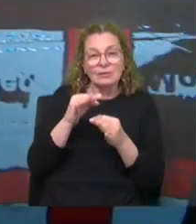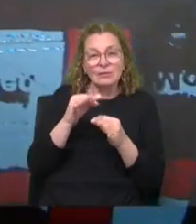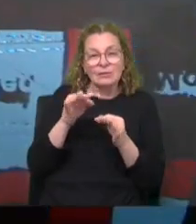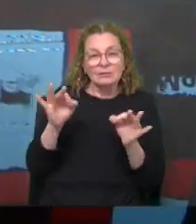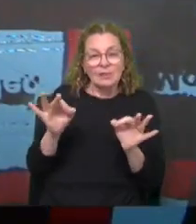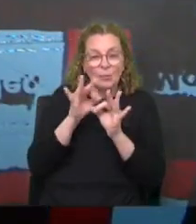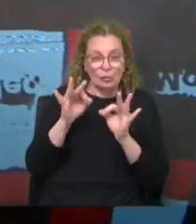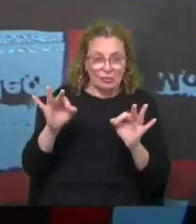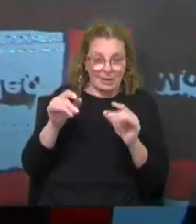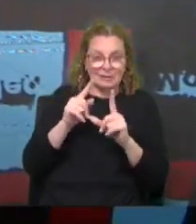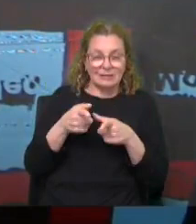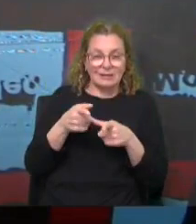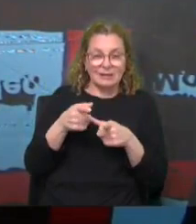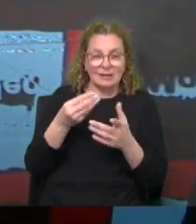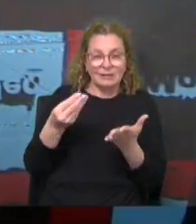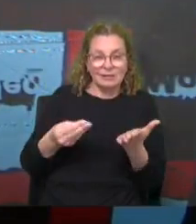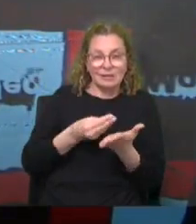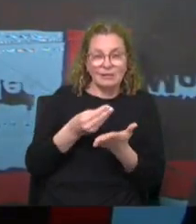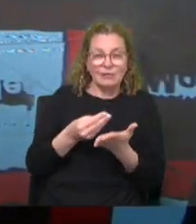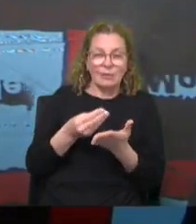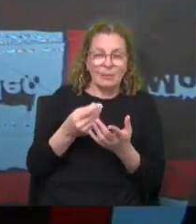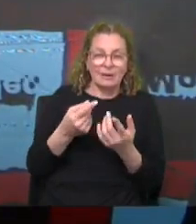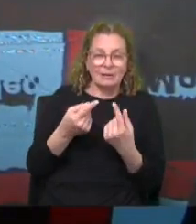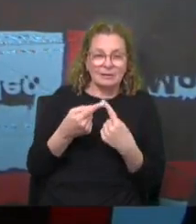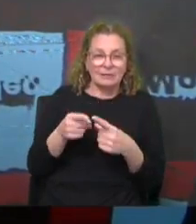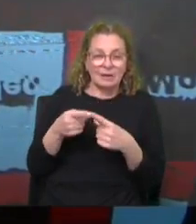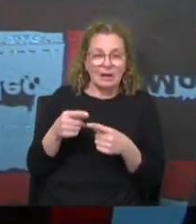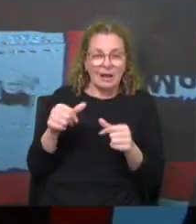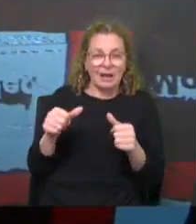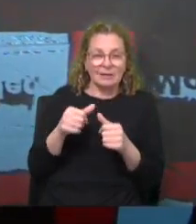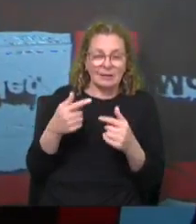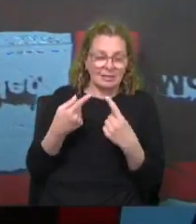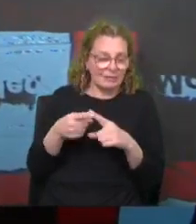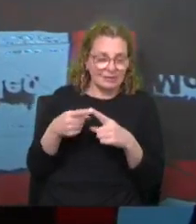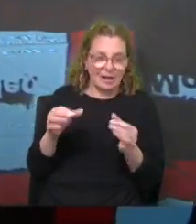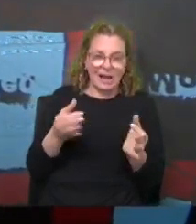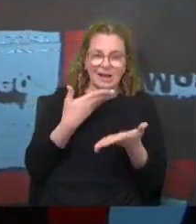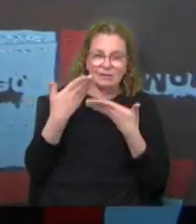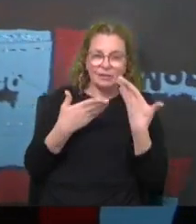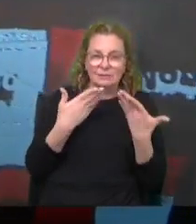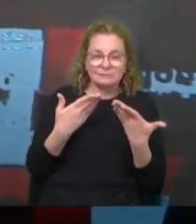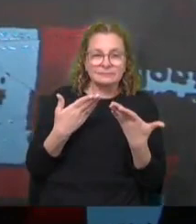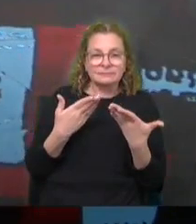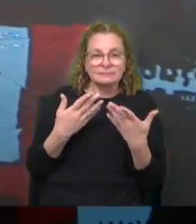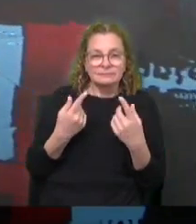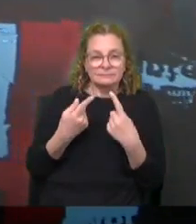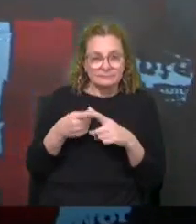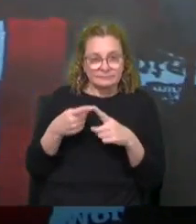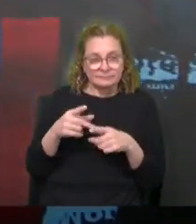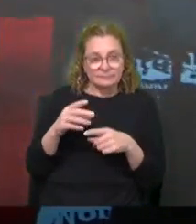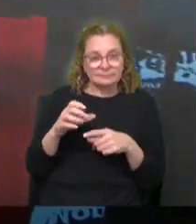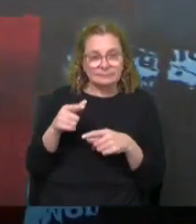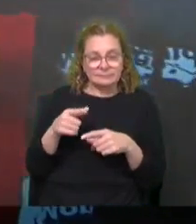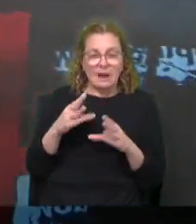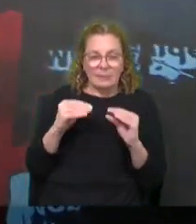en la vuelta y aparte que ilustra para los fundamentalistas, este, hace animaciones para ellos también y todo. Claro, es que es increíble. Y tal, Serafín va a tener un